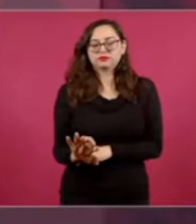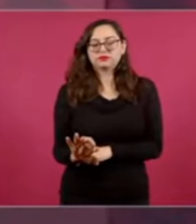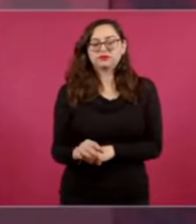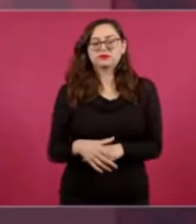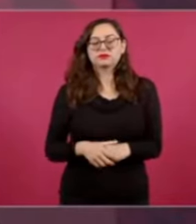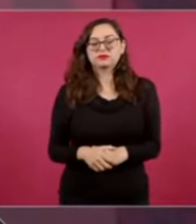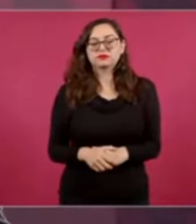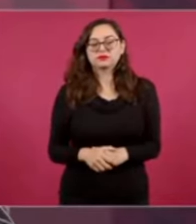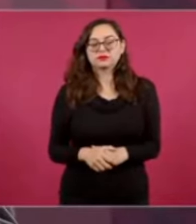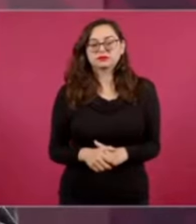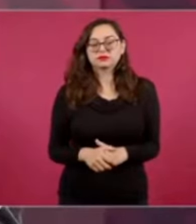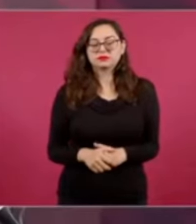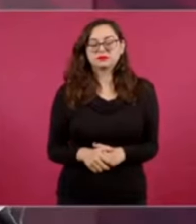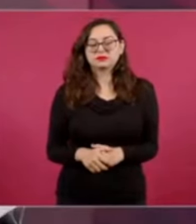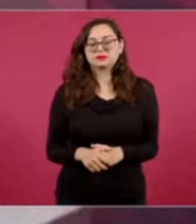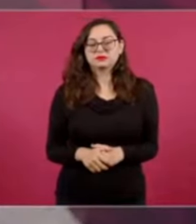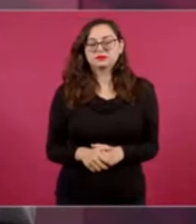dejar